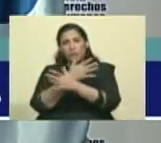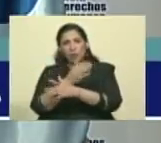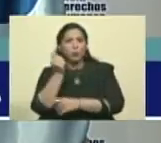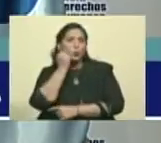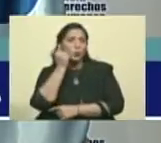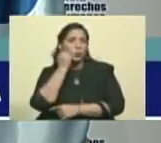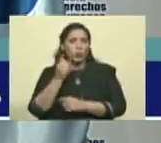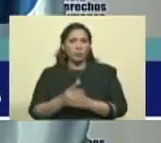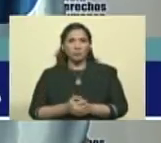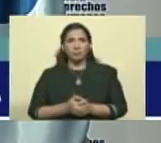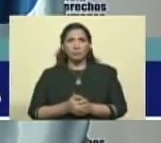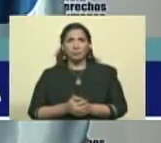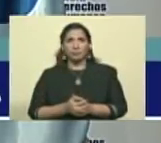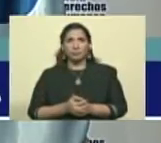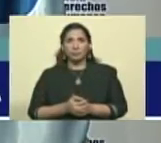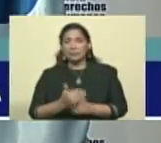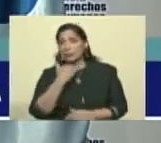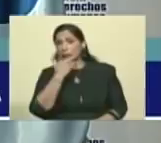Casi 5.000 casos. Yo